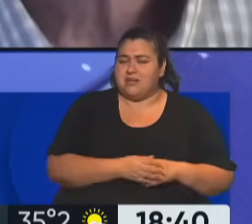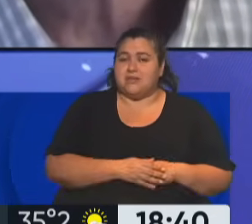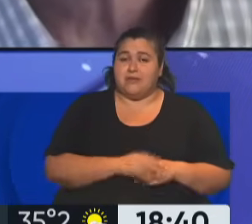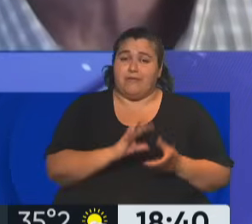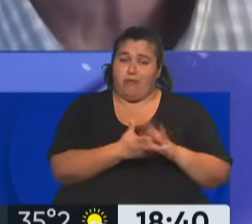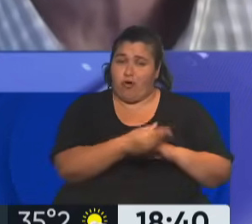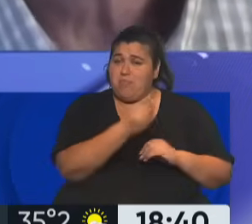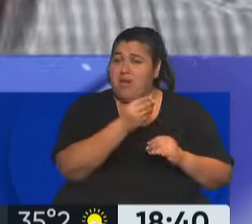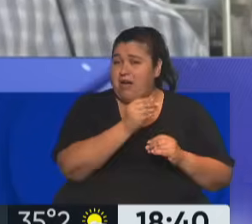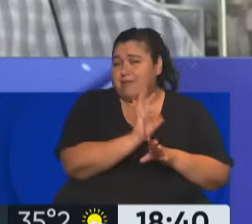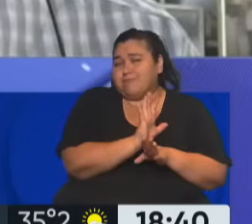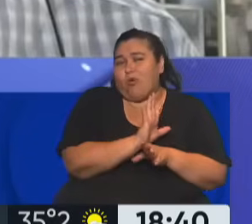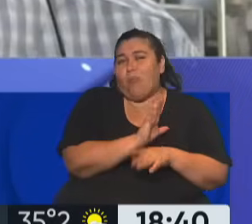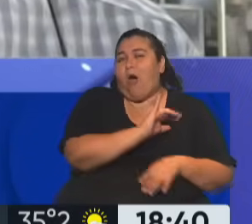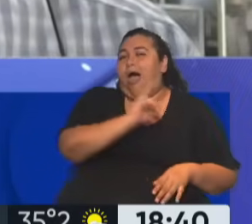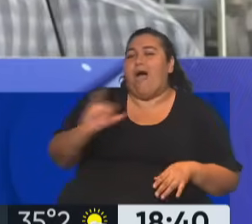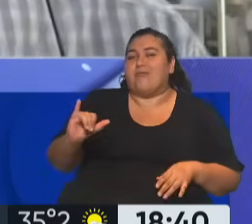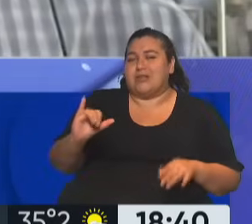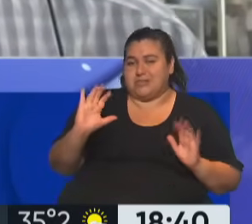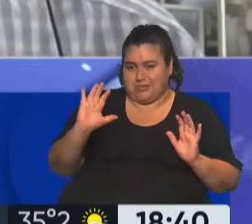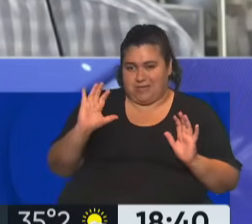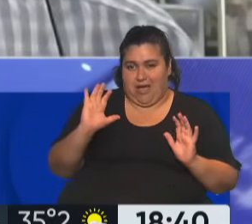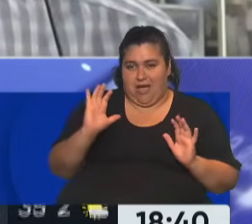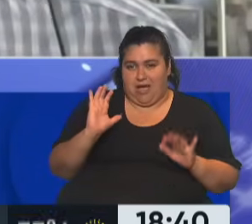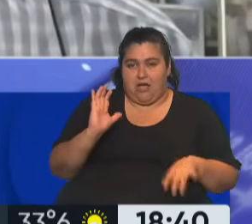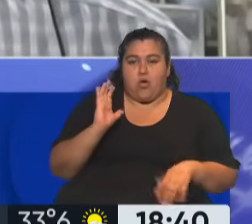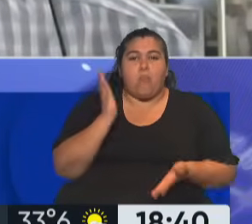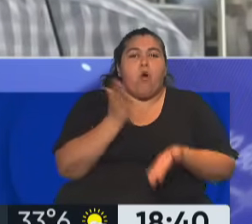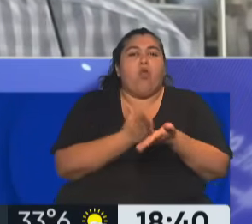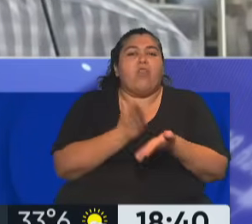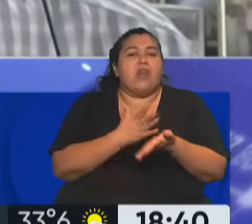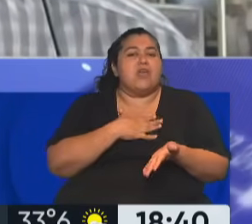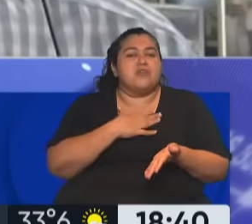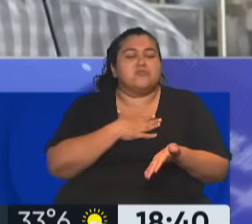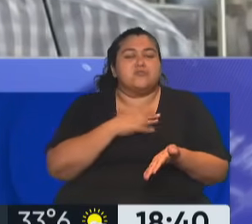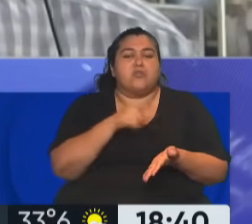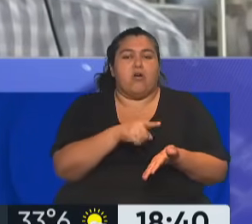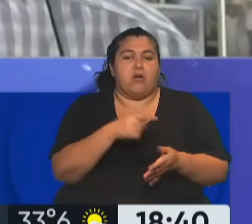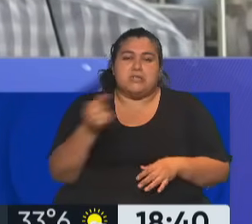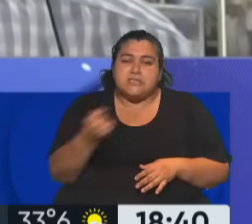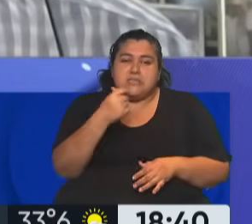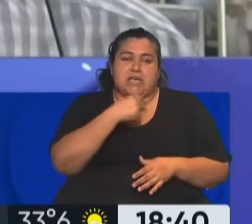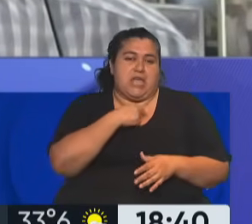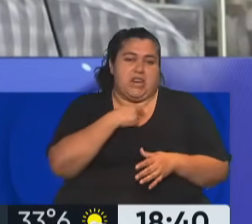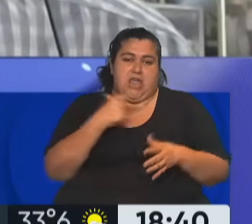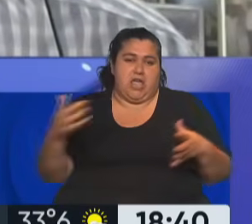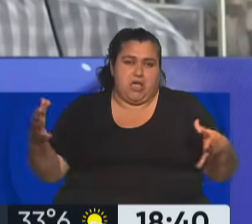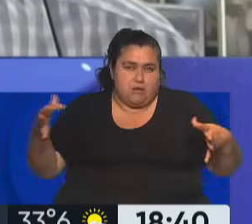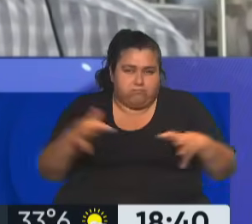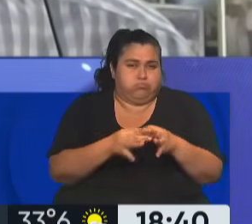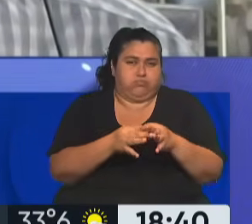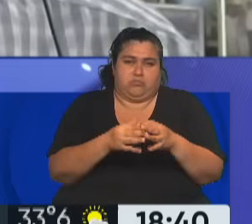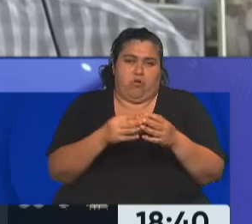está reiterando o confirmando lo que considera el gobierno chino un derecho irrenunciable a lograr la reunificación. Ya se habla de una